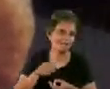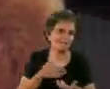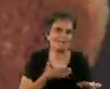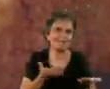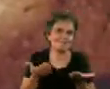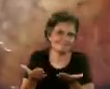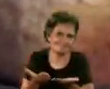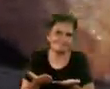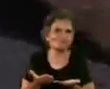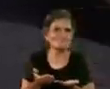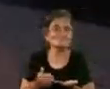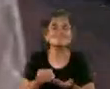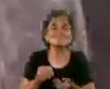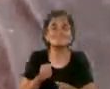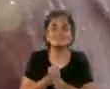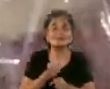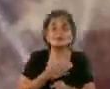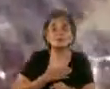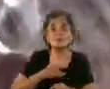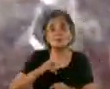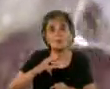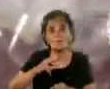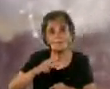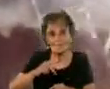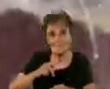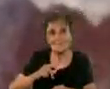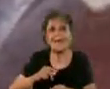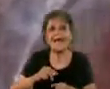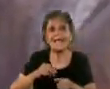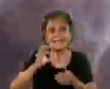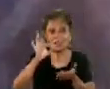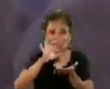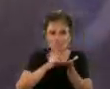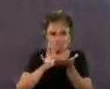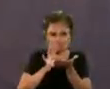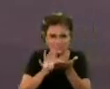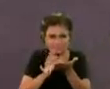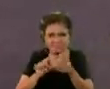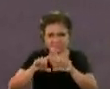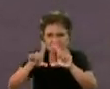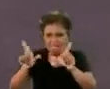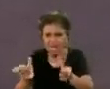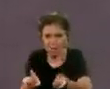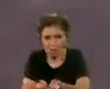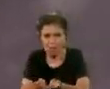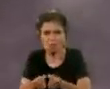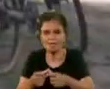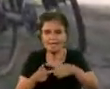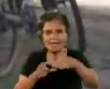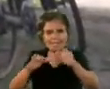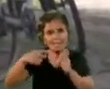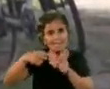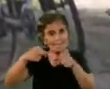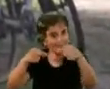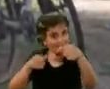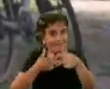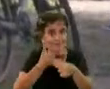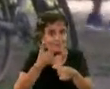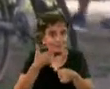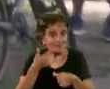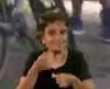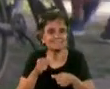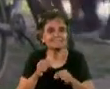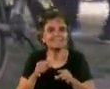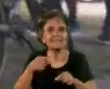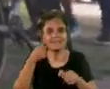Bueno, el emprendimiento de panificados, tenemos desde, panificados integrales, roscas, también pastelitos. Hacemos, sí, también el pedido, estamos